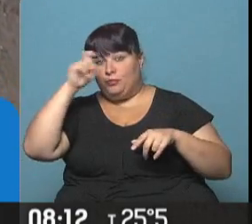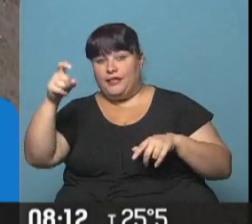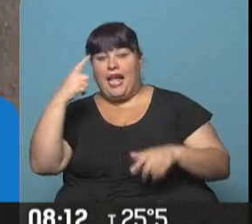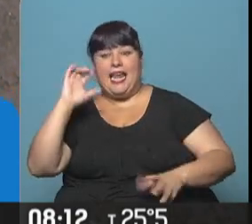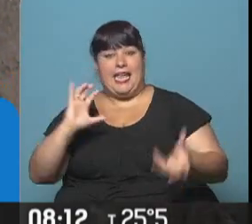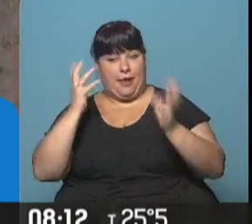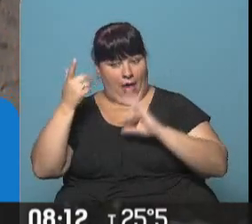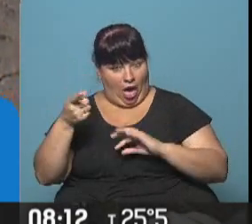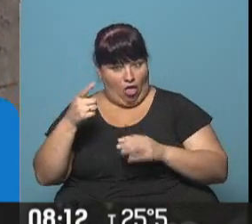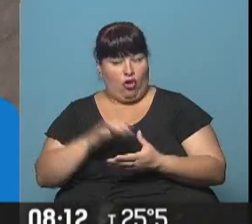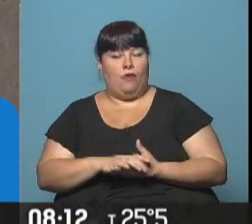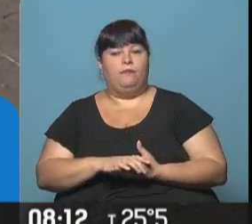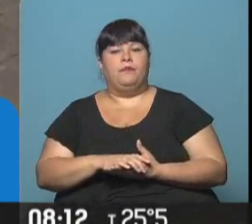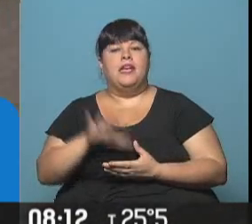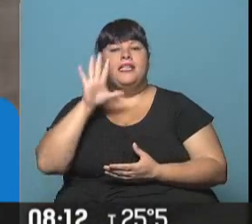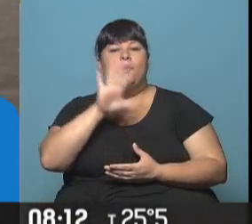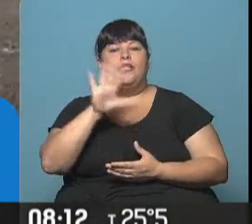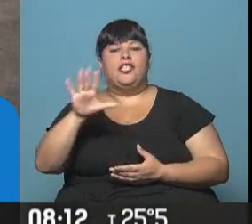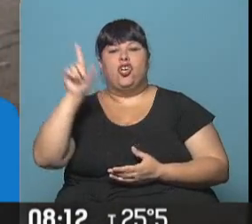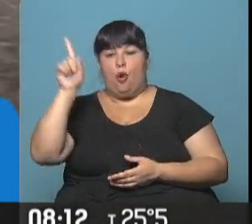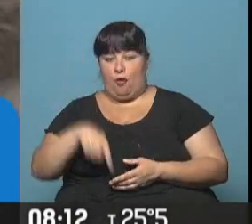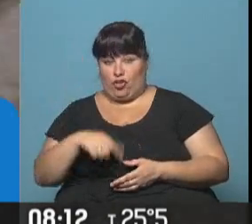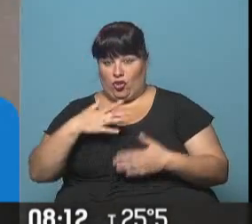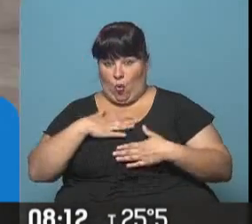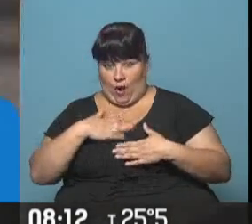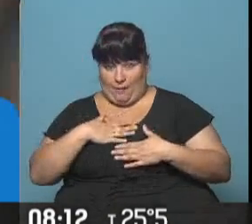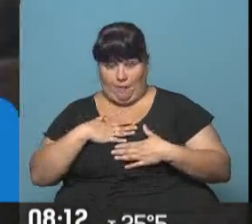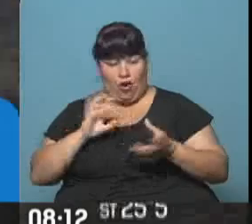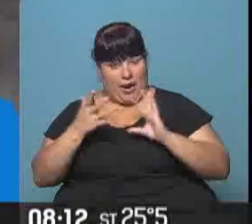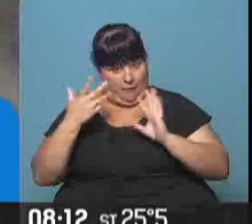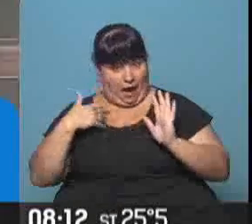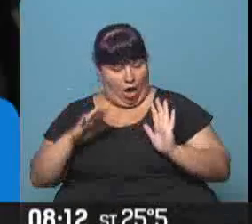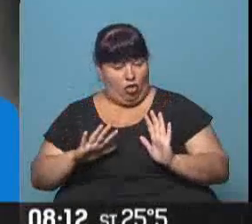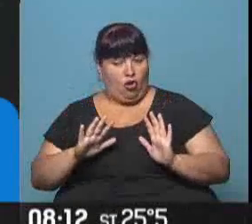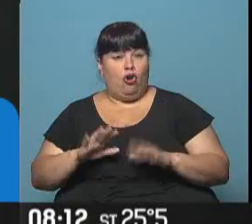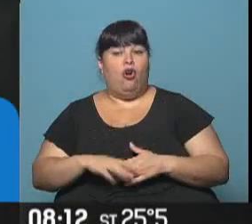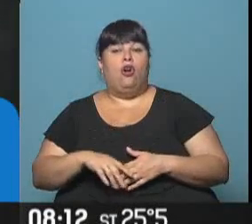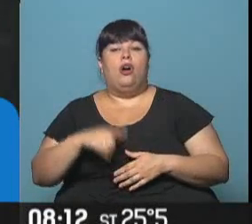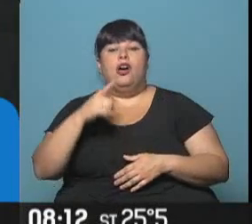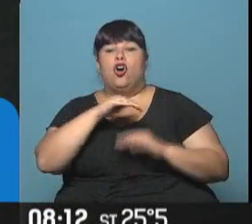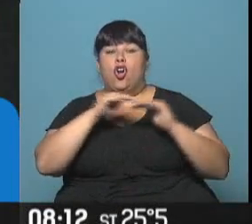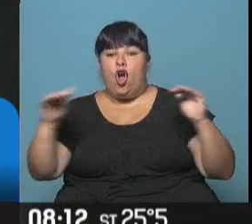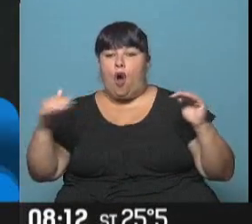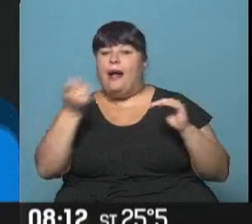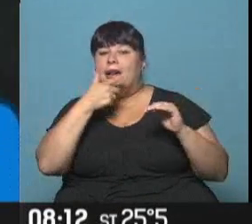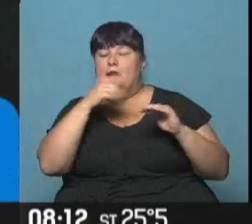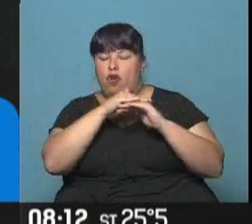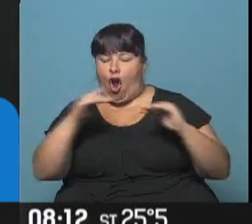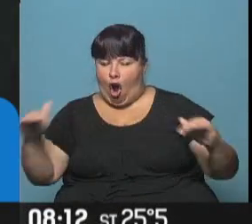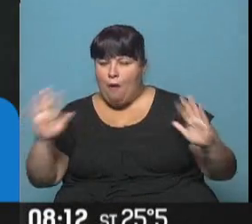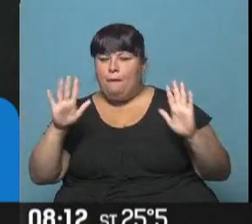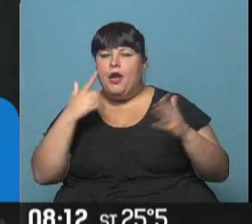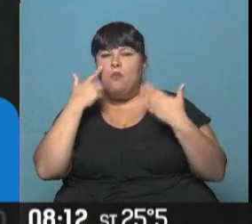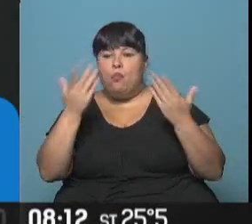del Quemado, con el 55% de su cuerpo comprometido. Está con coma farmacológico. Pero vamos